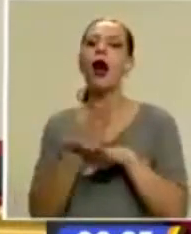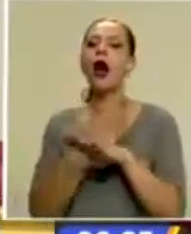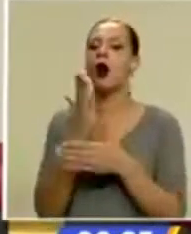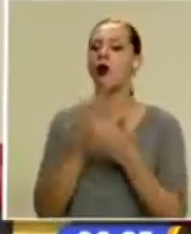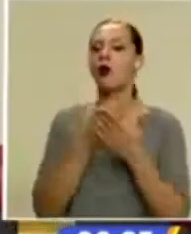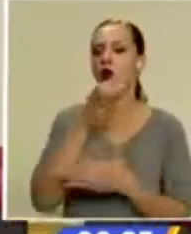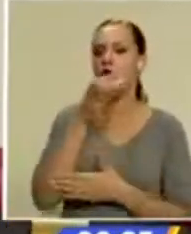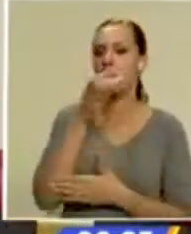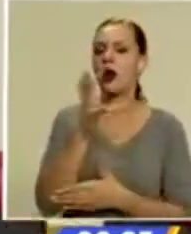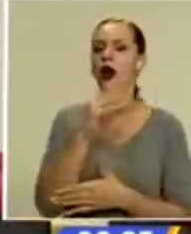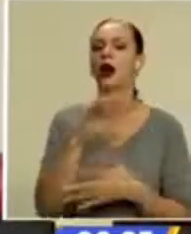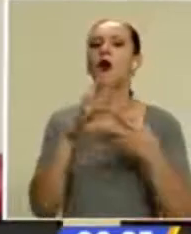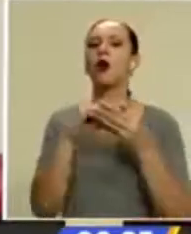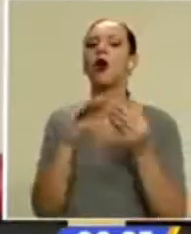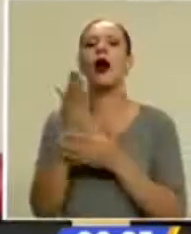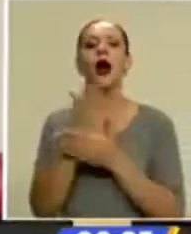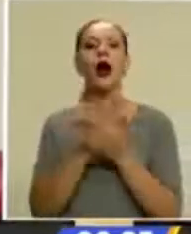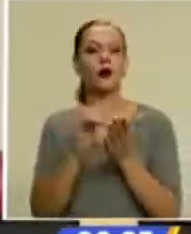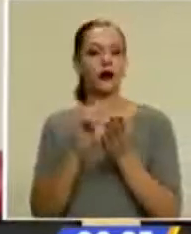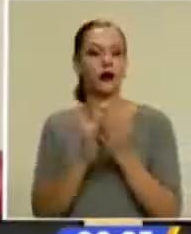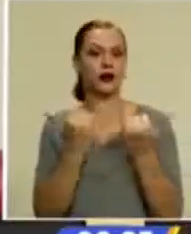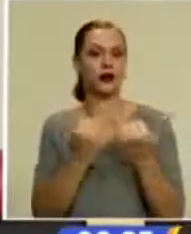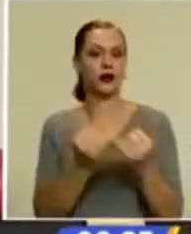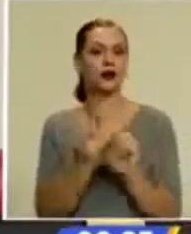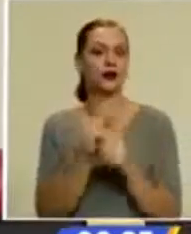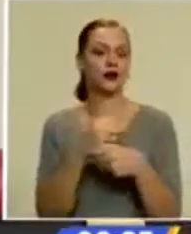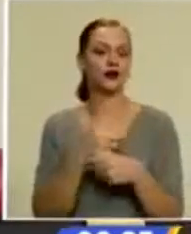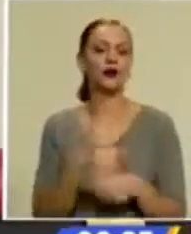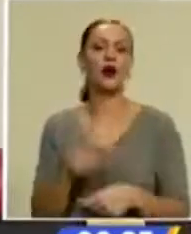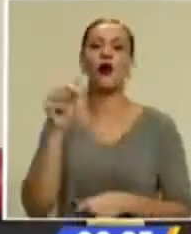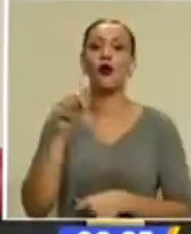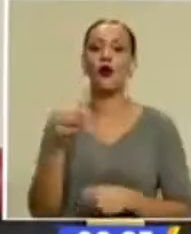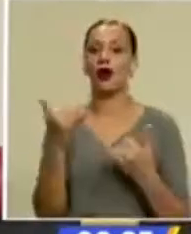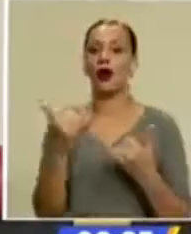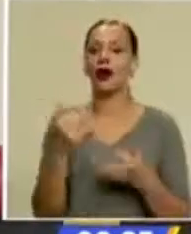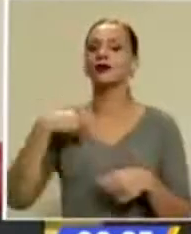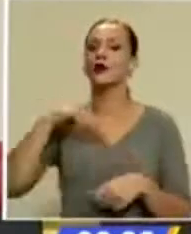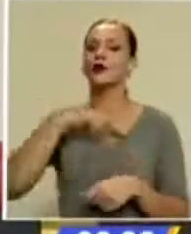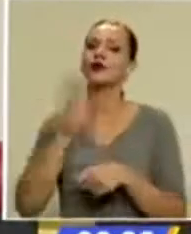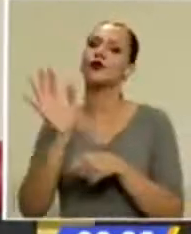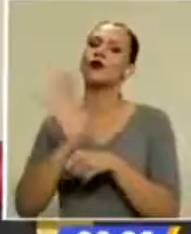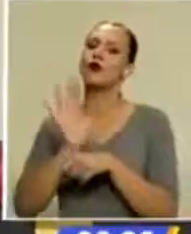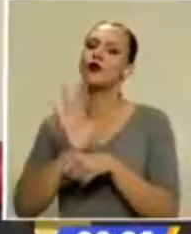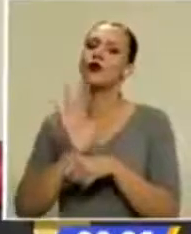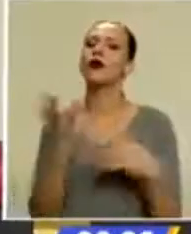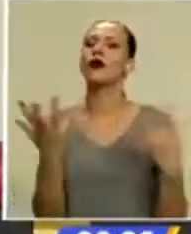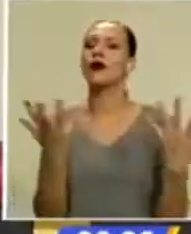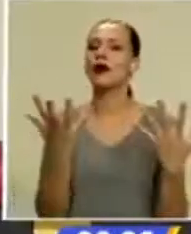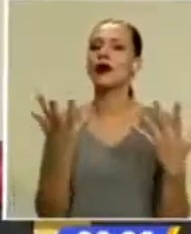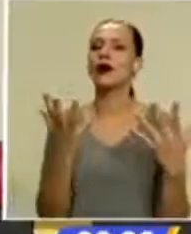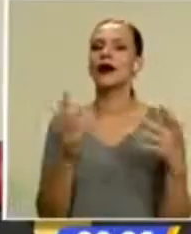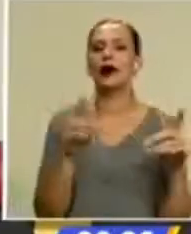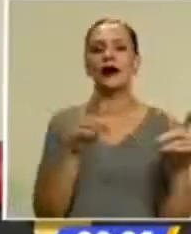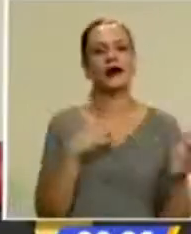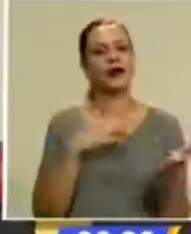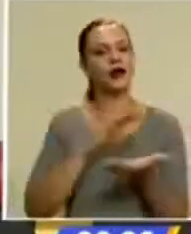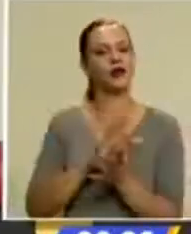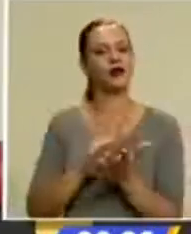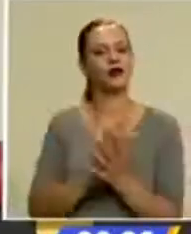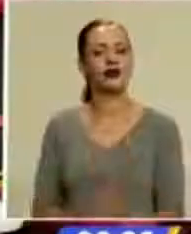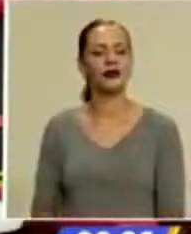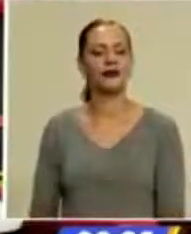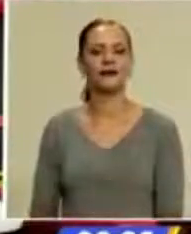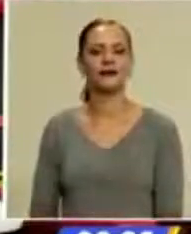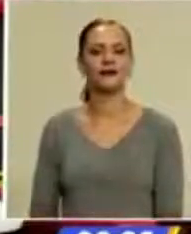algunos consejos y nos va a contar algo de esto que vamos a hacer. Ok. Hoy en nuestro programa Delis Tortillas.